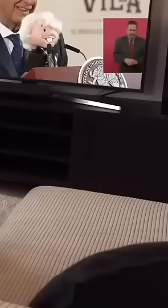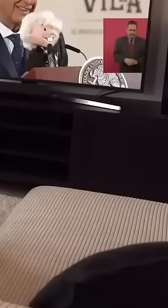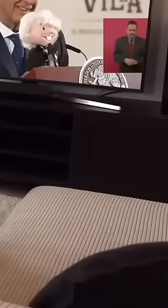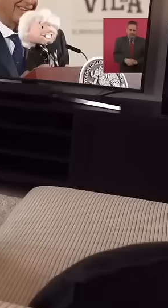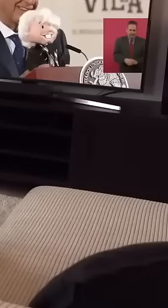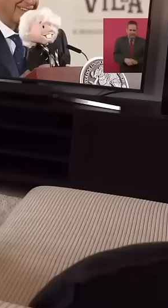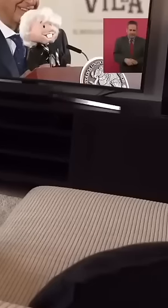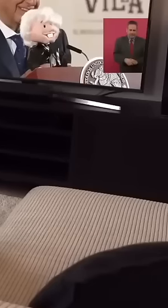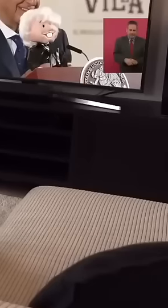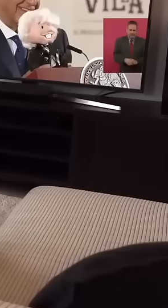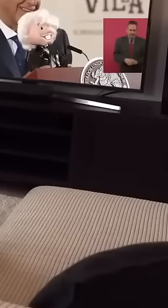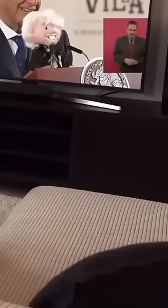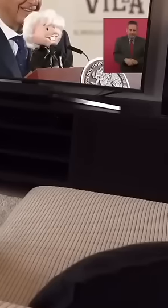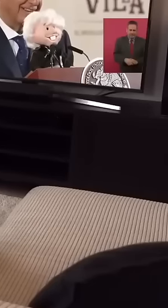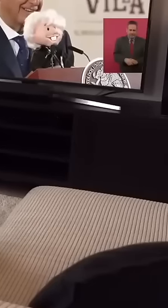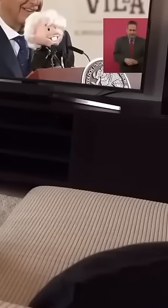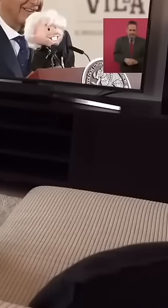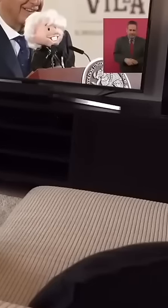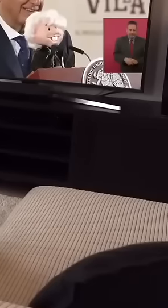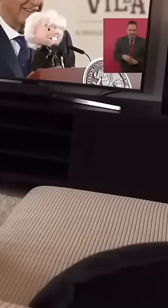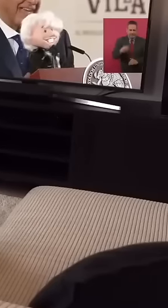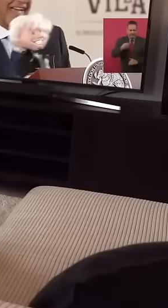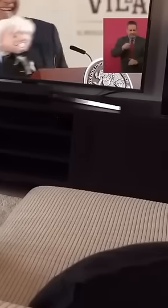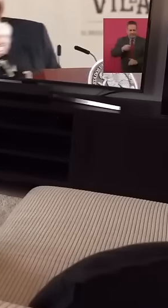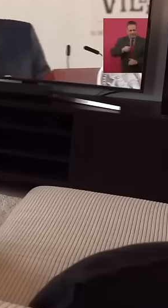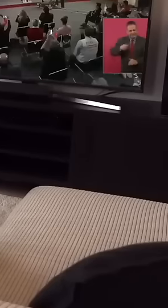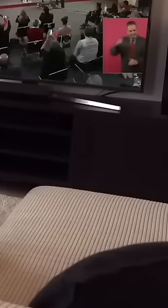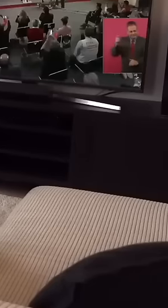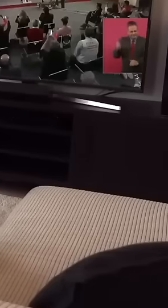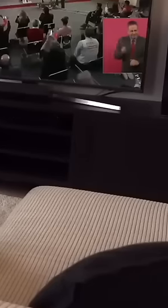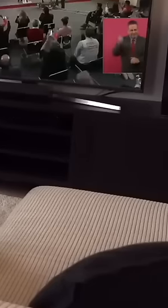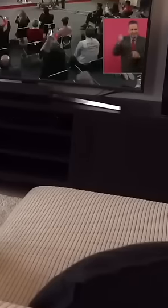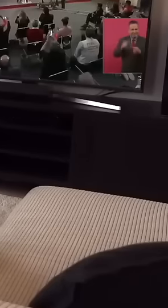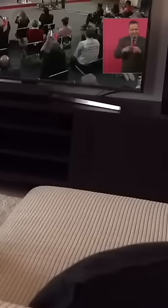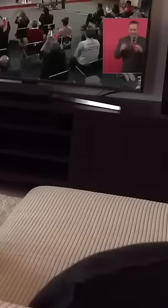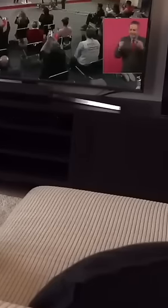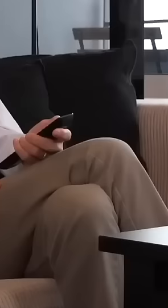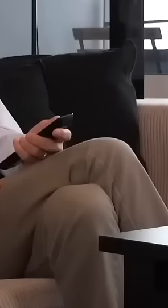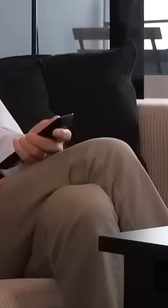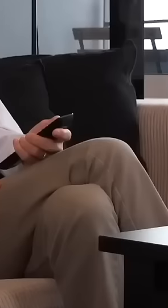muñeco Amlito llegó a la mañanera.